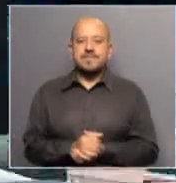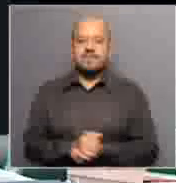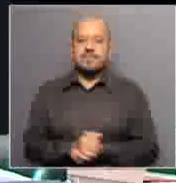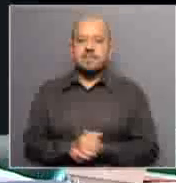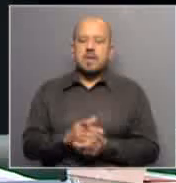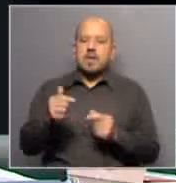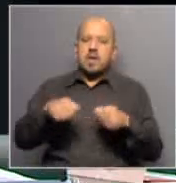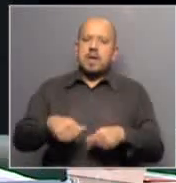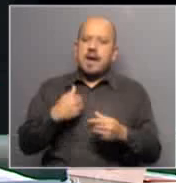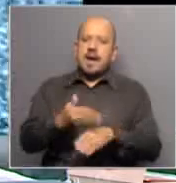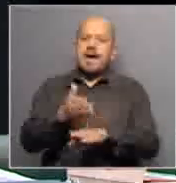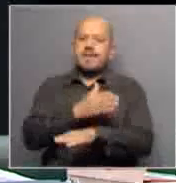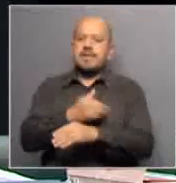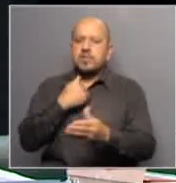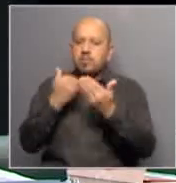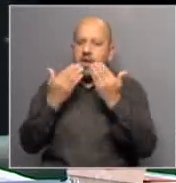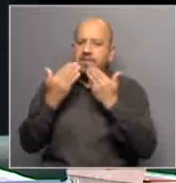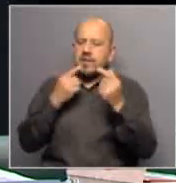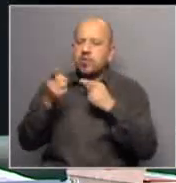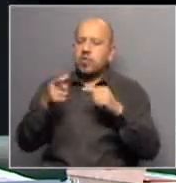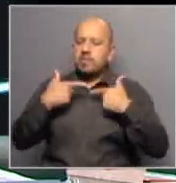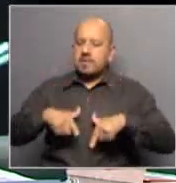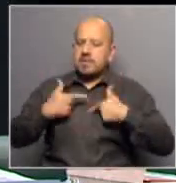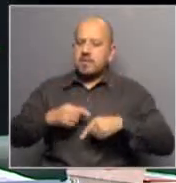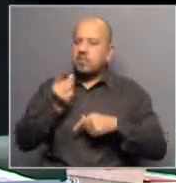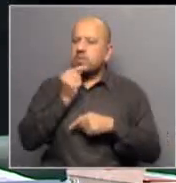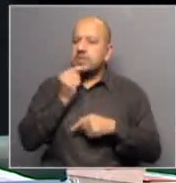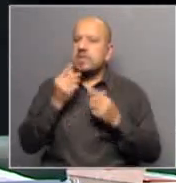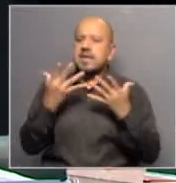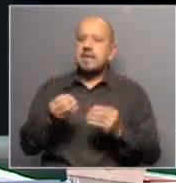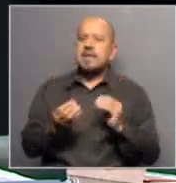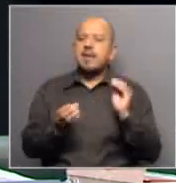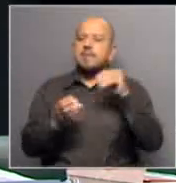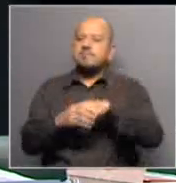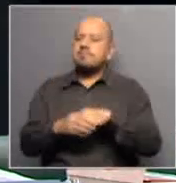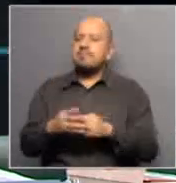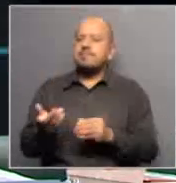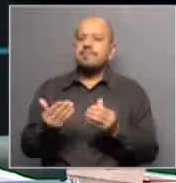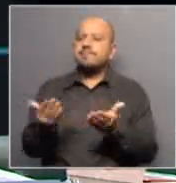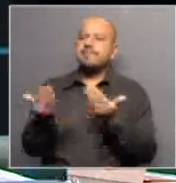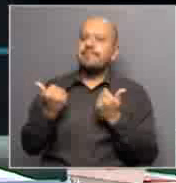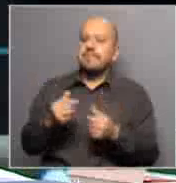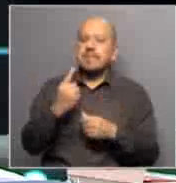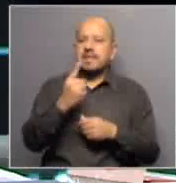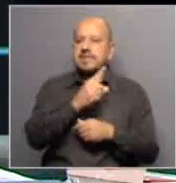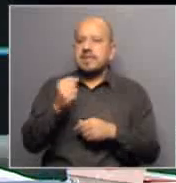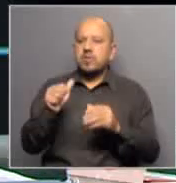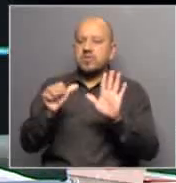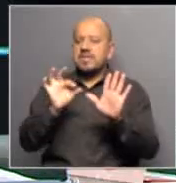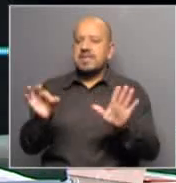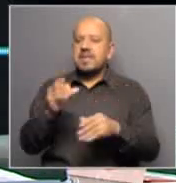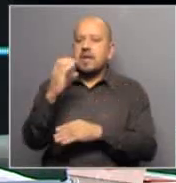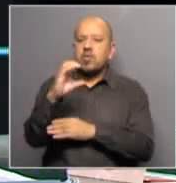¿sabés que estuvimos hablando recién sobre la intención del Ministerio de intentar acceder a la información sobre los 160 clubes canábicos y